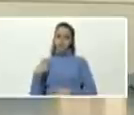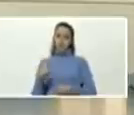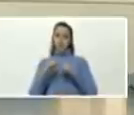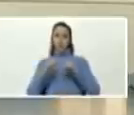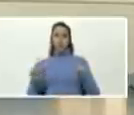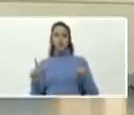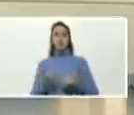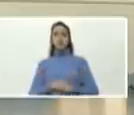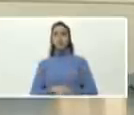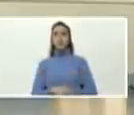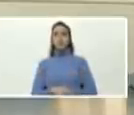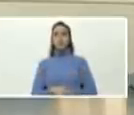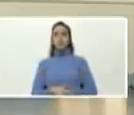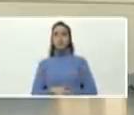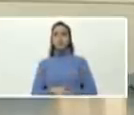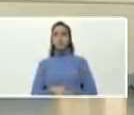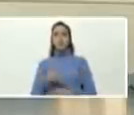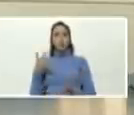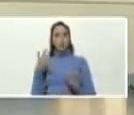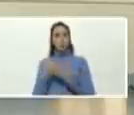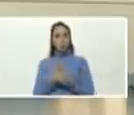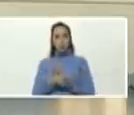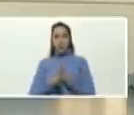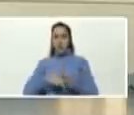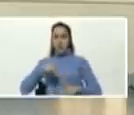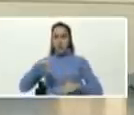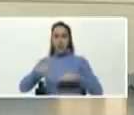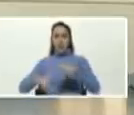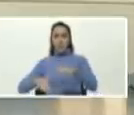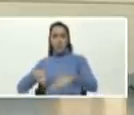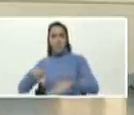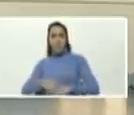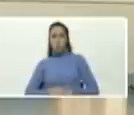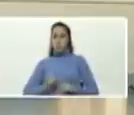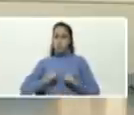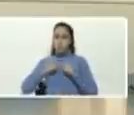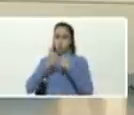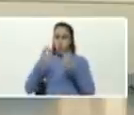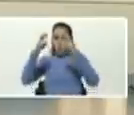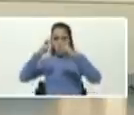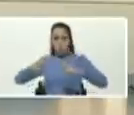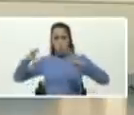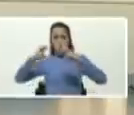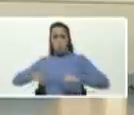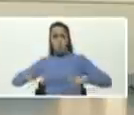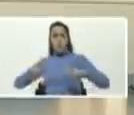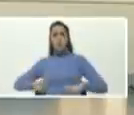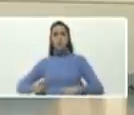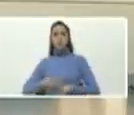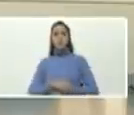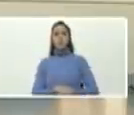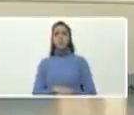diferentes sobre el paso de iniciar la investigación.